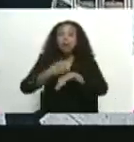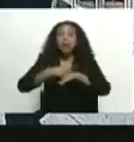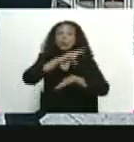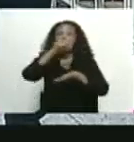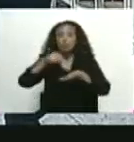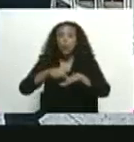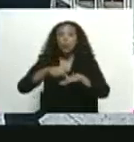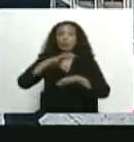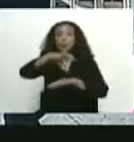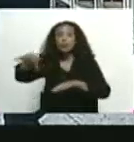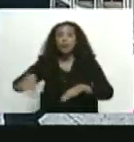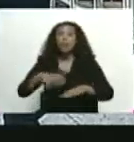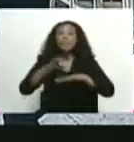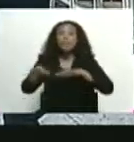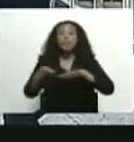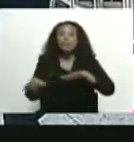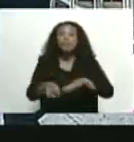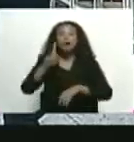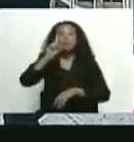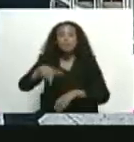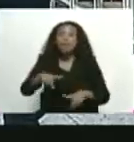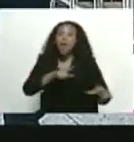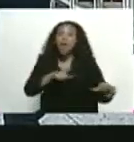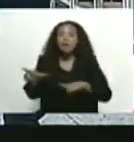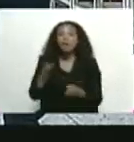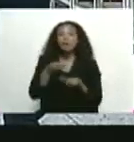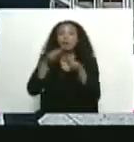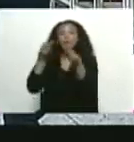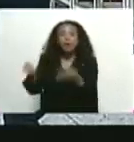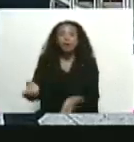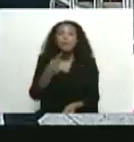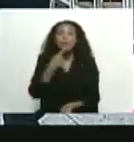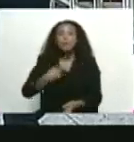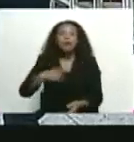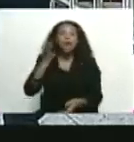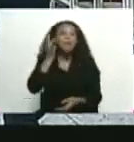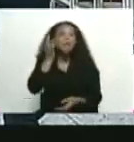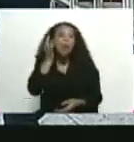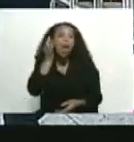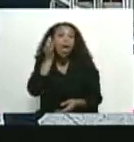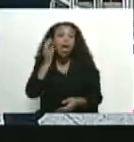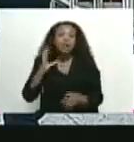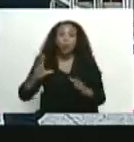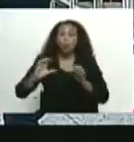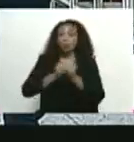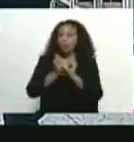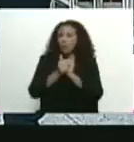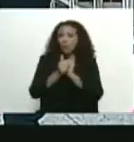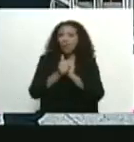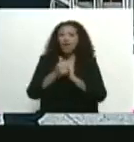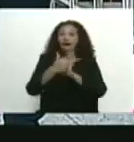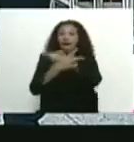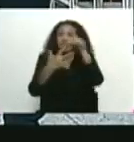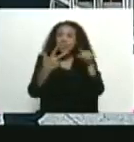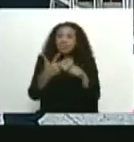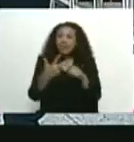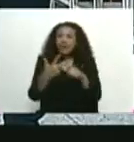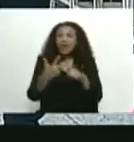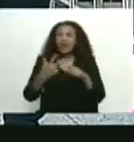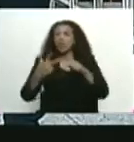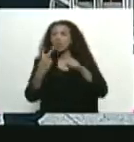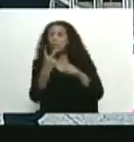nacional, regional, municipal. Así que, bueno, estamos hoy entregando, como lo decía Gabriela, no solamente un gimnasio, presidente, tres gimnasios,